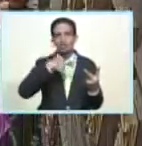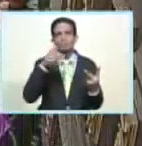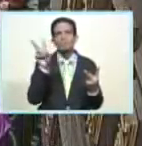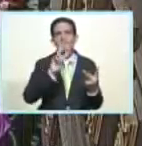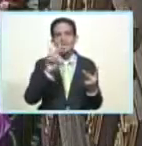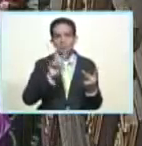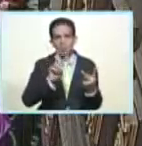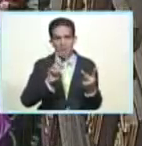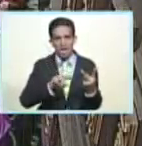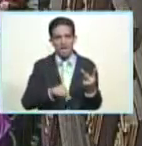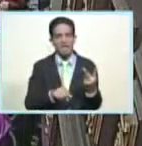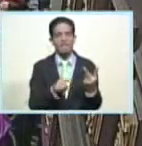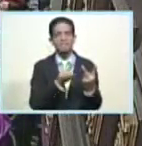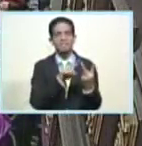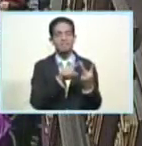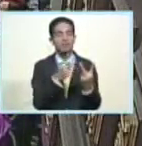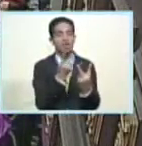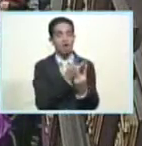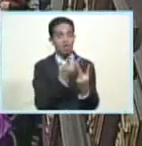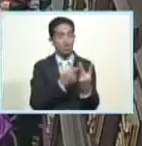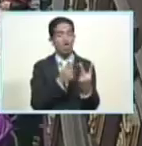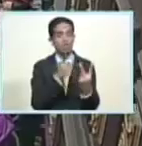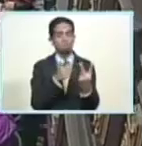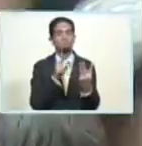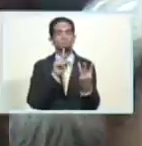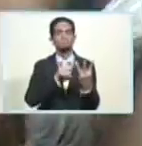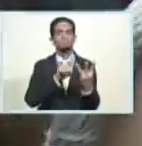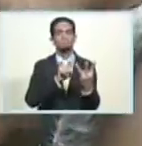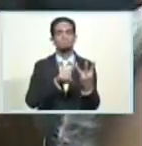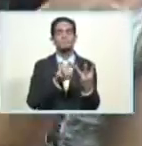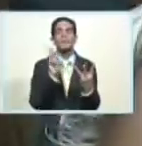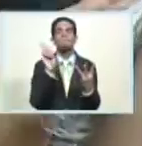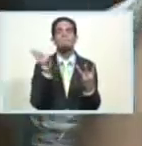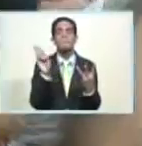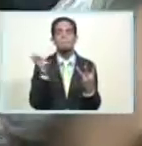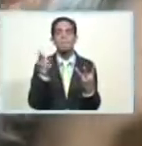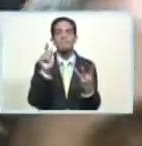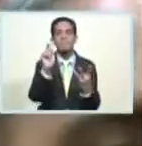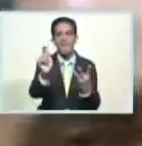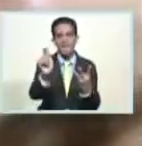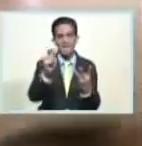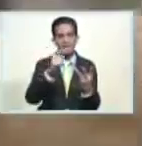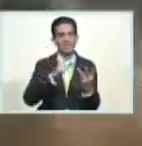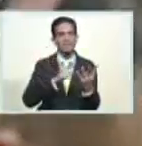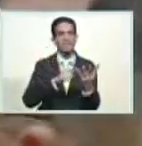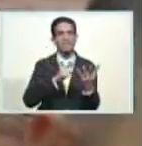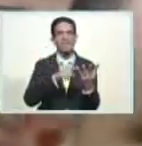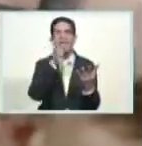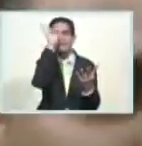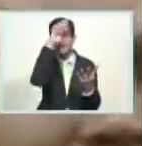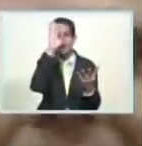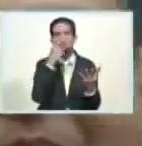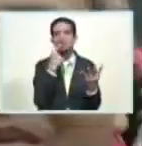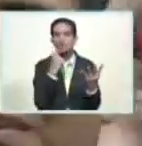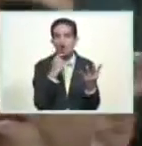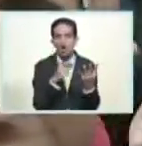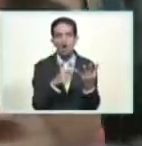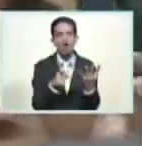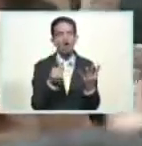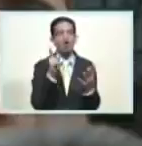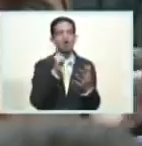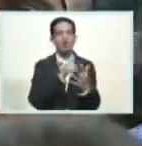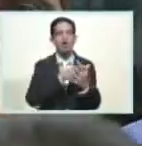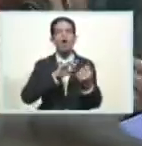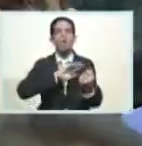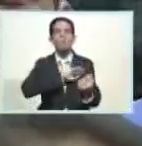a buen pie, al gran polo patriótico, todo, al Partido Comunista de Venezuela, al Partido Patria para Todos,